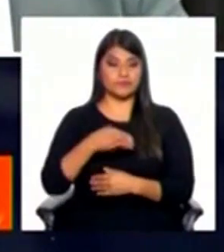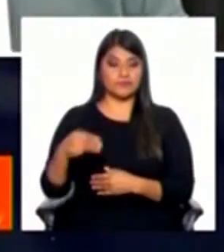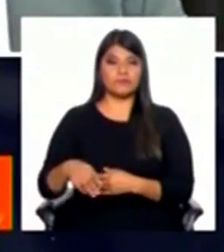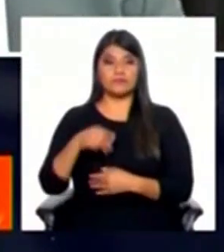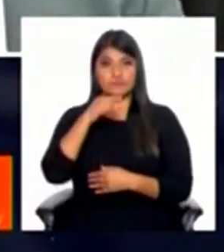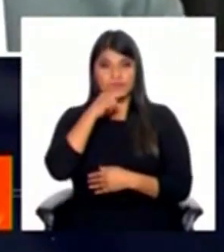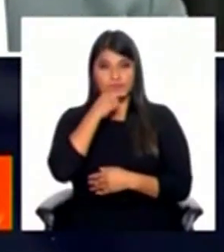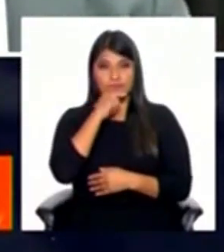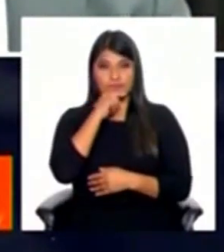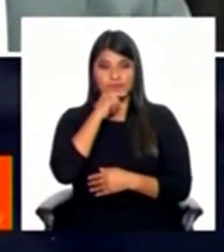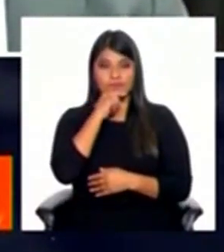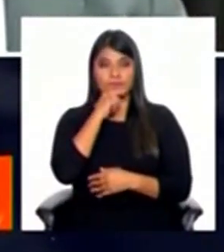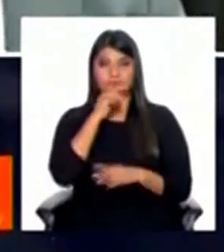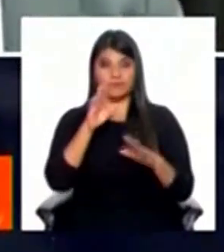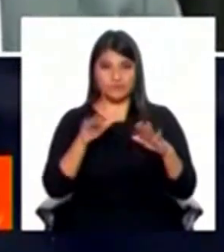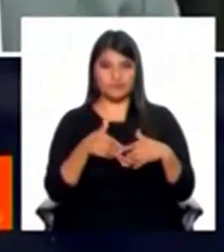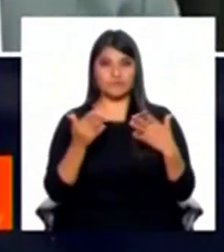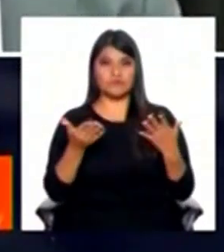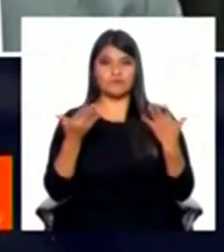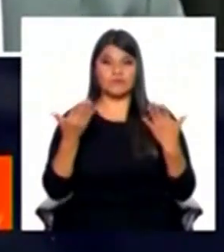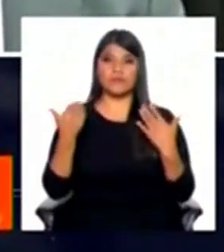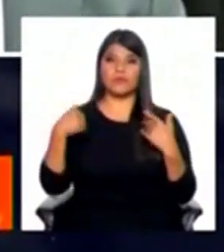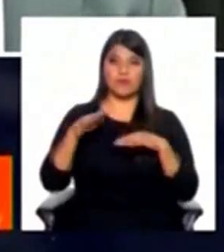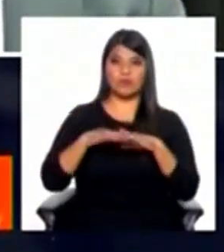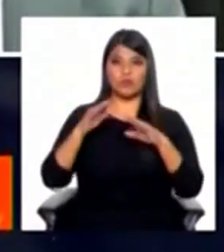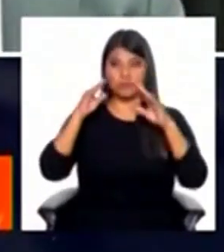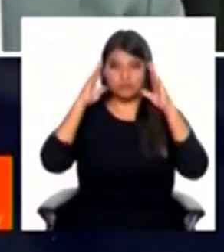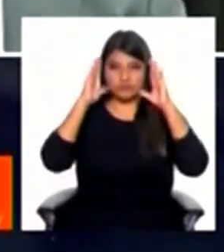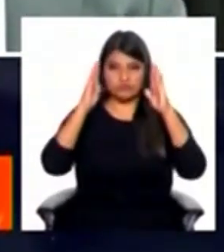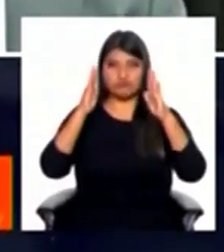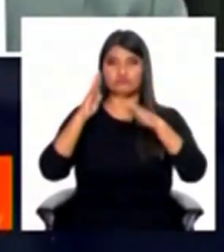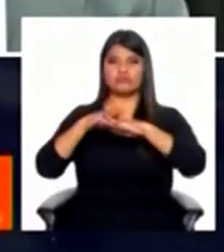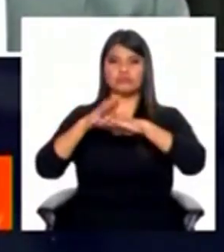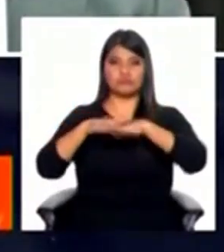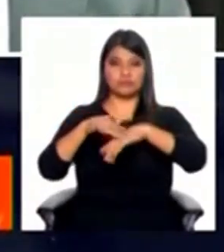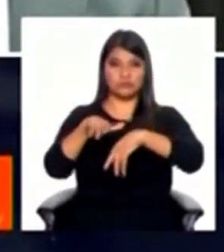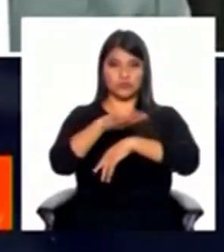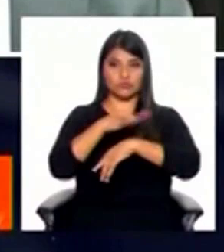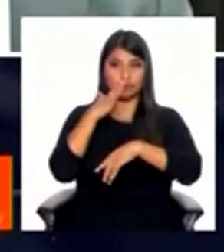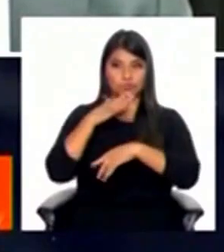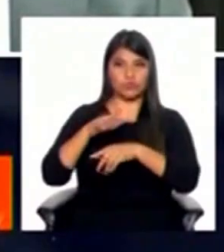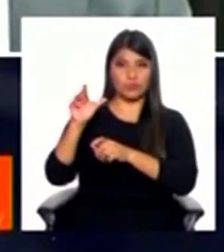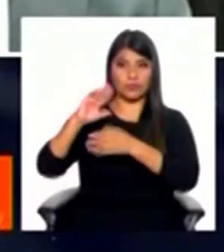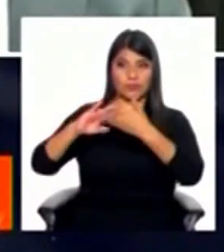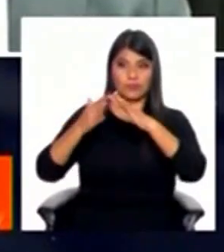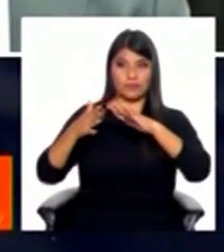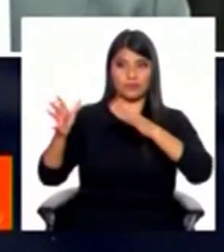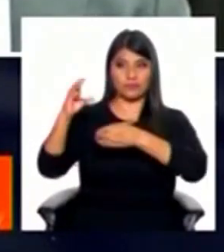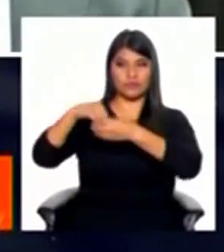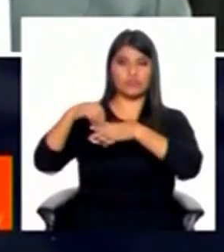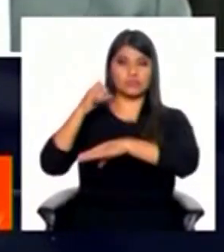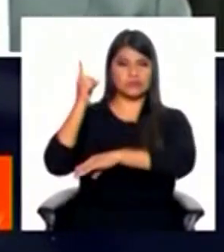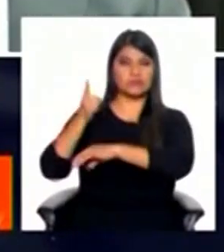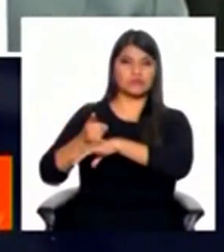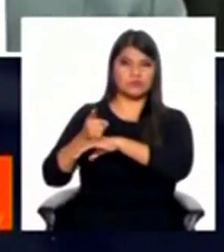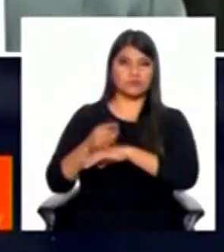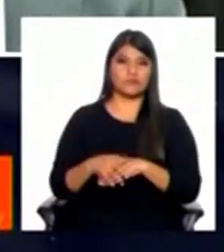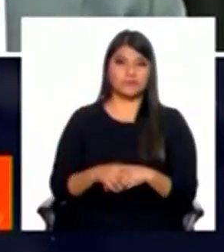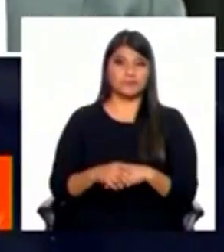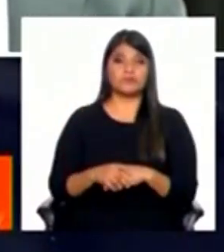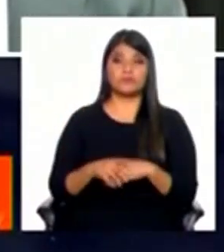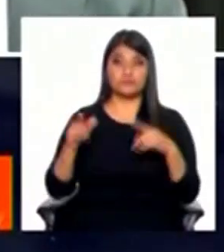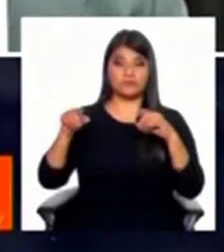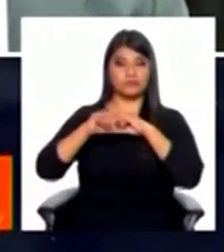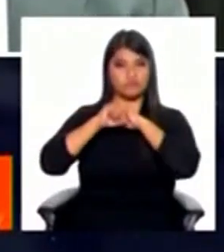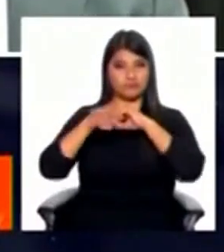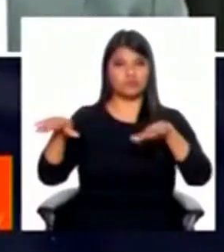Poblaciones Vulnerables está promoviendo acciones de concientización y de involucramiento de la ciudadanía en la denuncia de estos casos. Estamos implementando una campaña